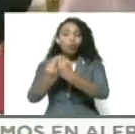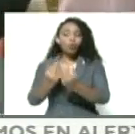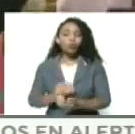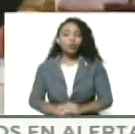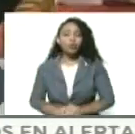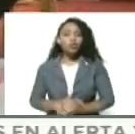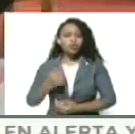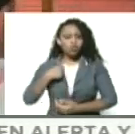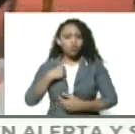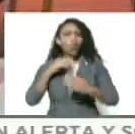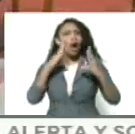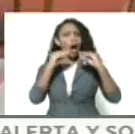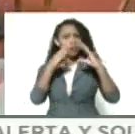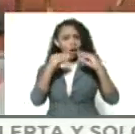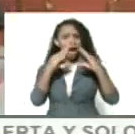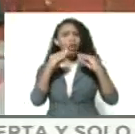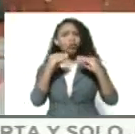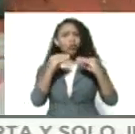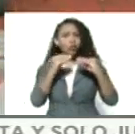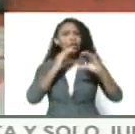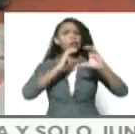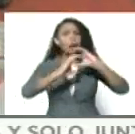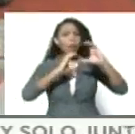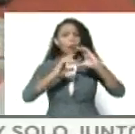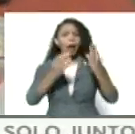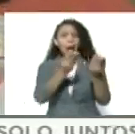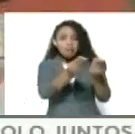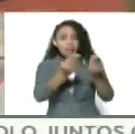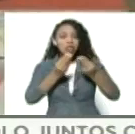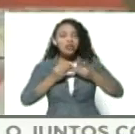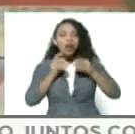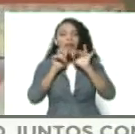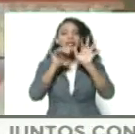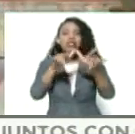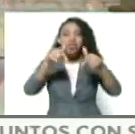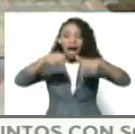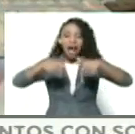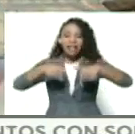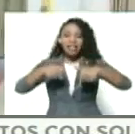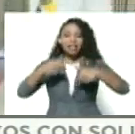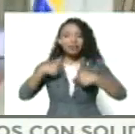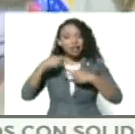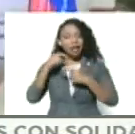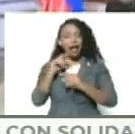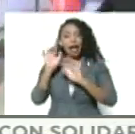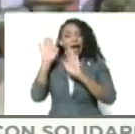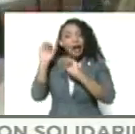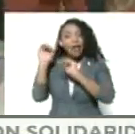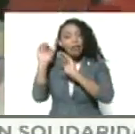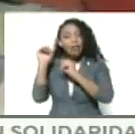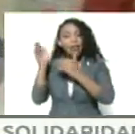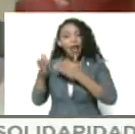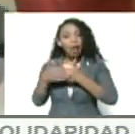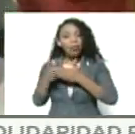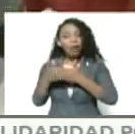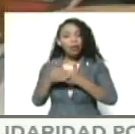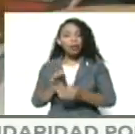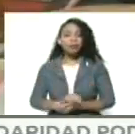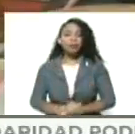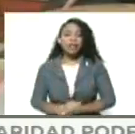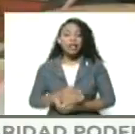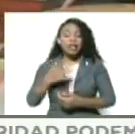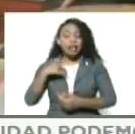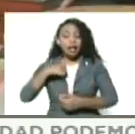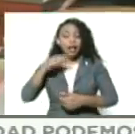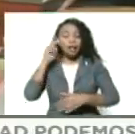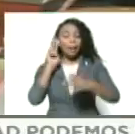Estuve hablando con Carmen, me estuvo dando sus bendiciones ahora aquí, mientras las despedía en la puerta de